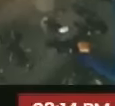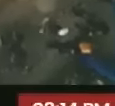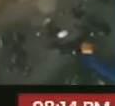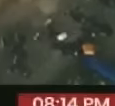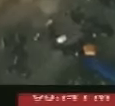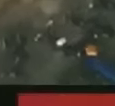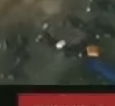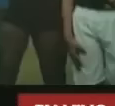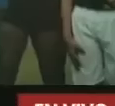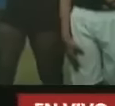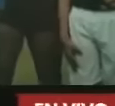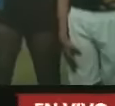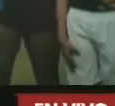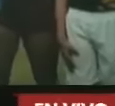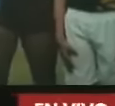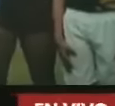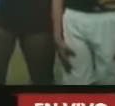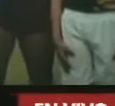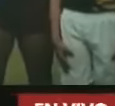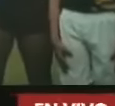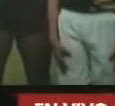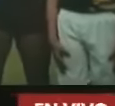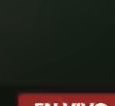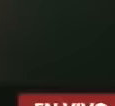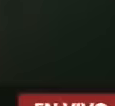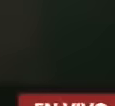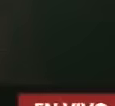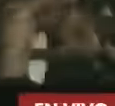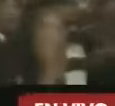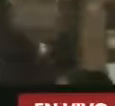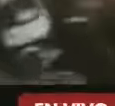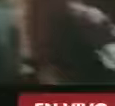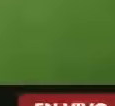fase eliminatoria rumbo al Mundial de 2026.